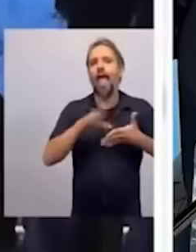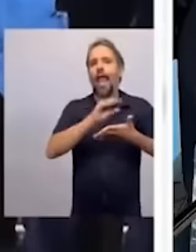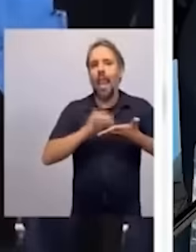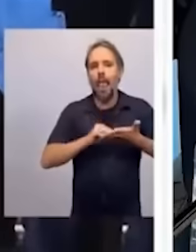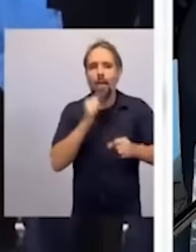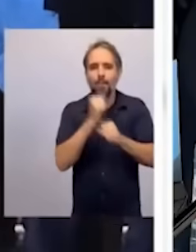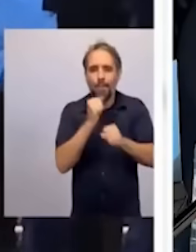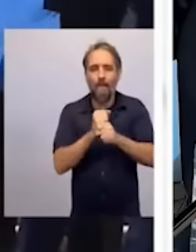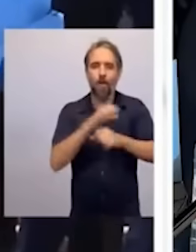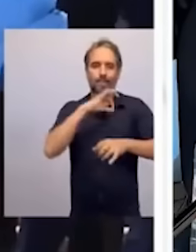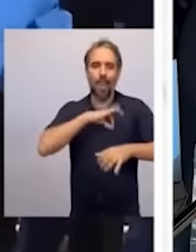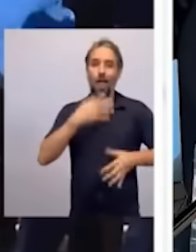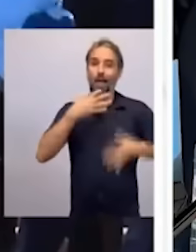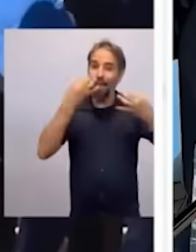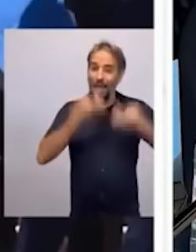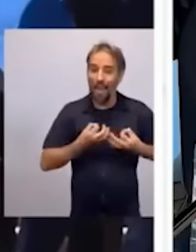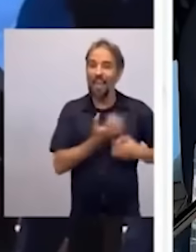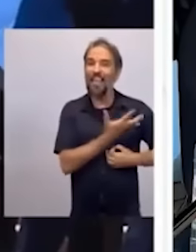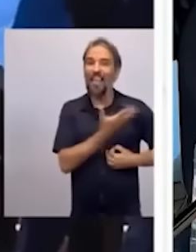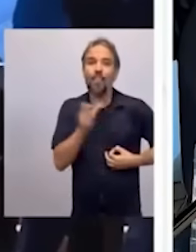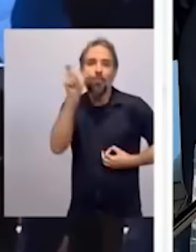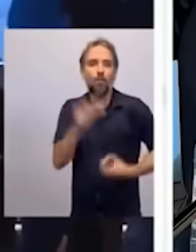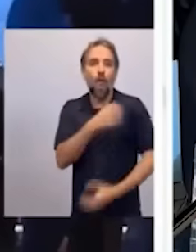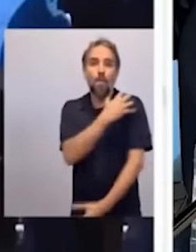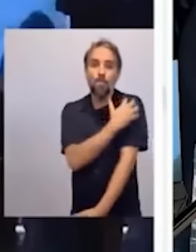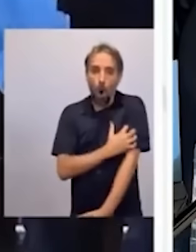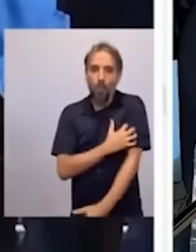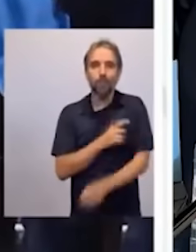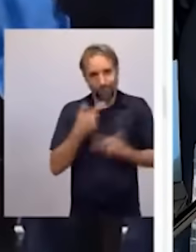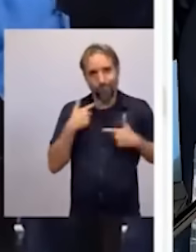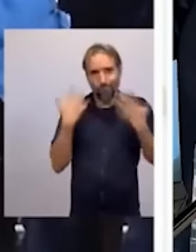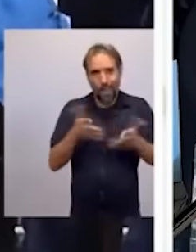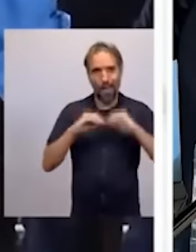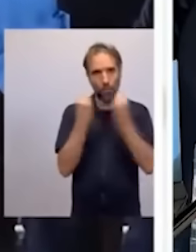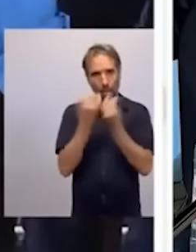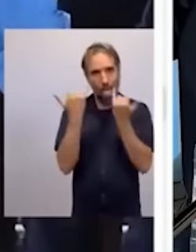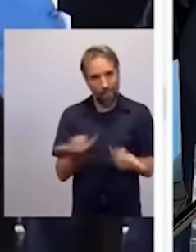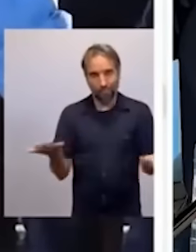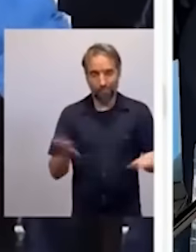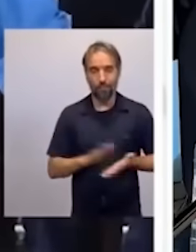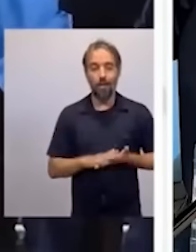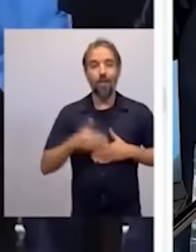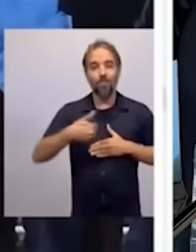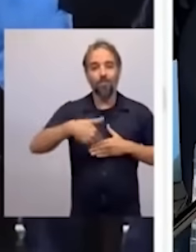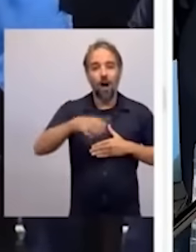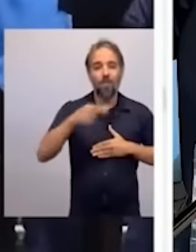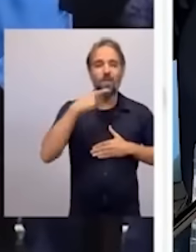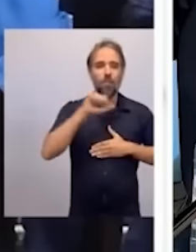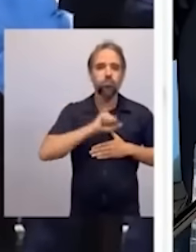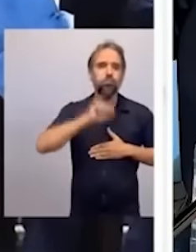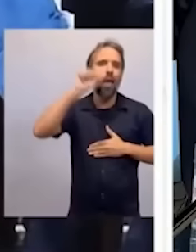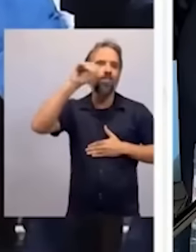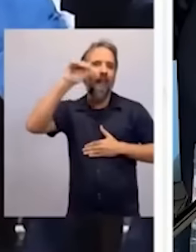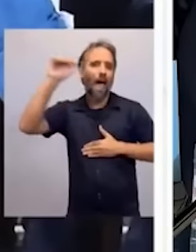fuerzas Acá hay hombres y mujeres que se ha demostrado con la capacidad de lucha